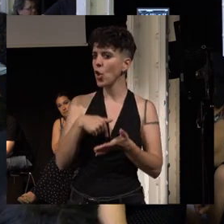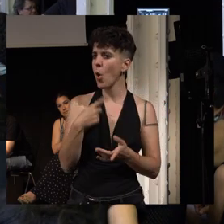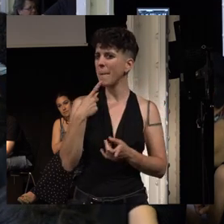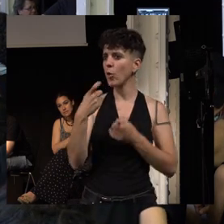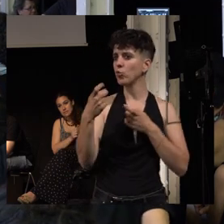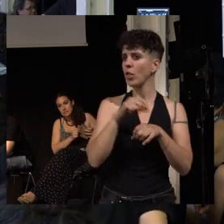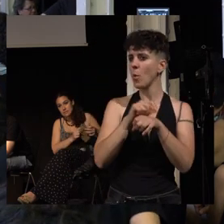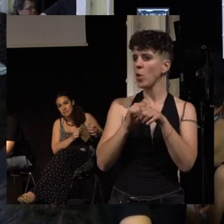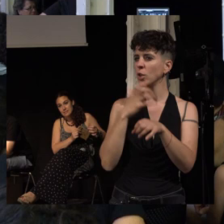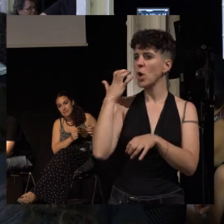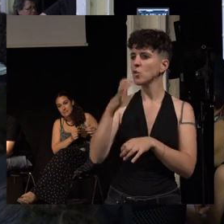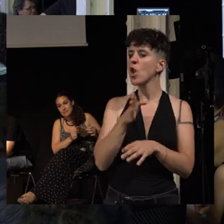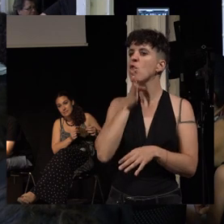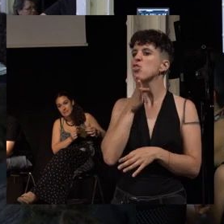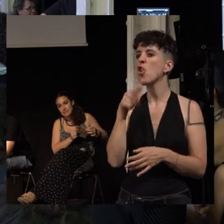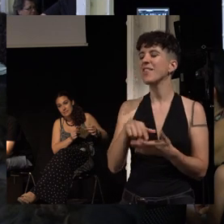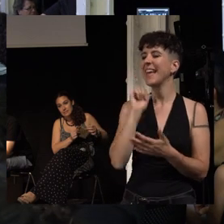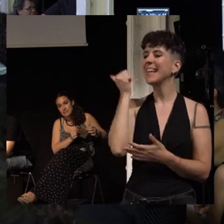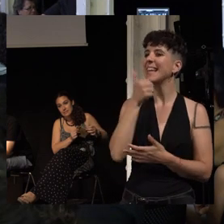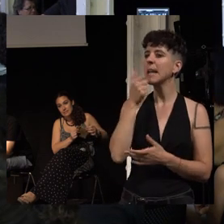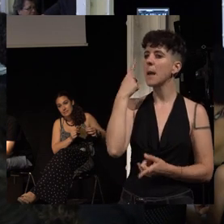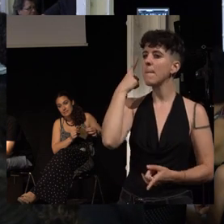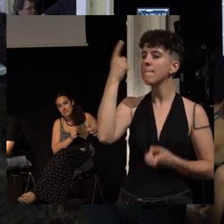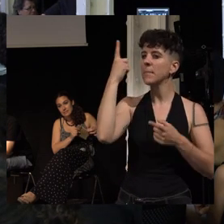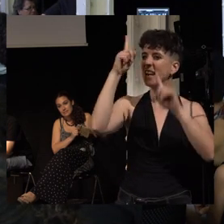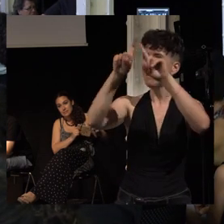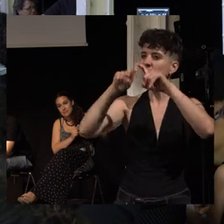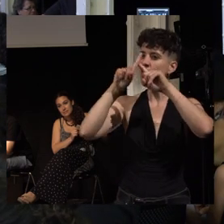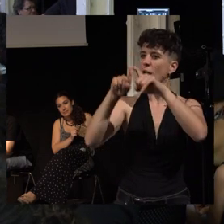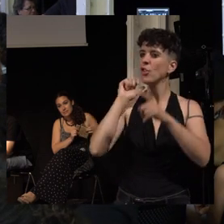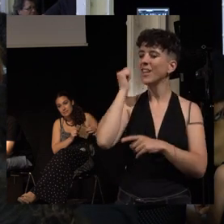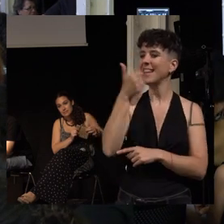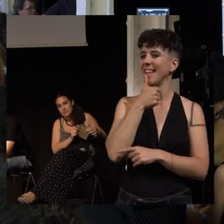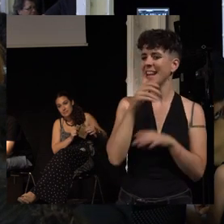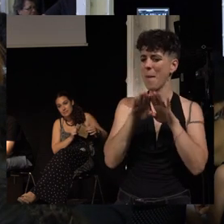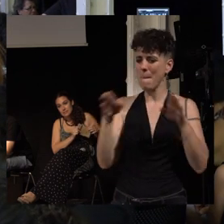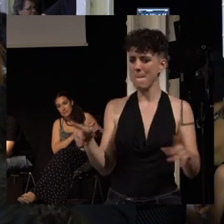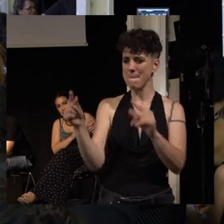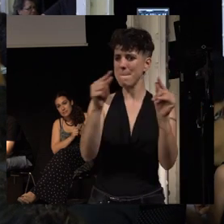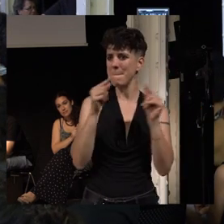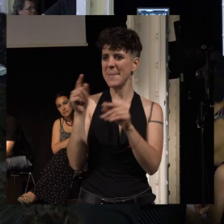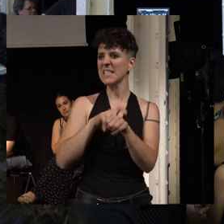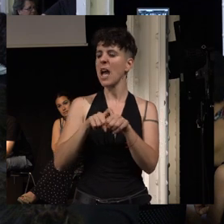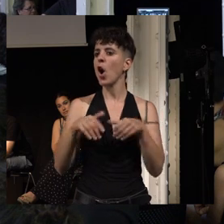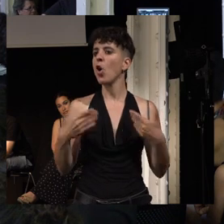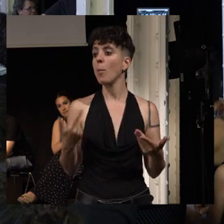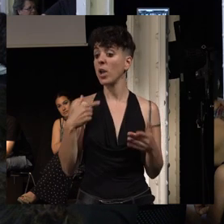queer, quién se está preguntando esas políticas queer, en qué tipo de mesa y cómo se plantean esas mesas, y cómo